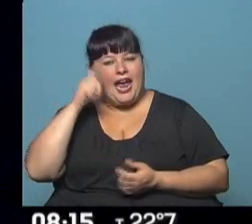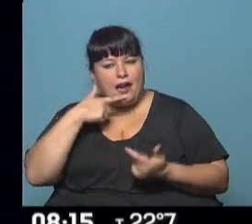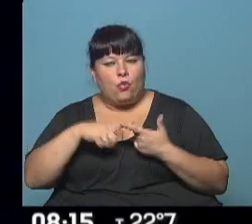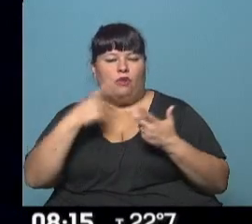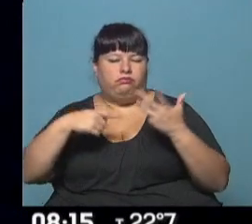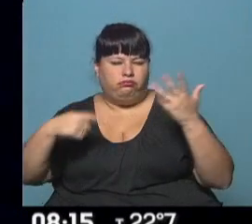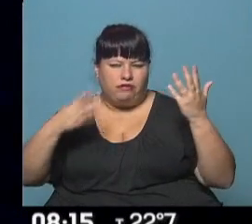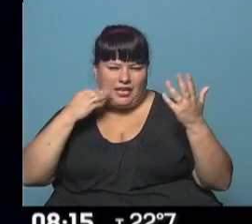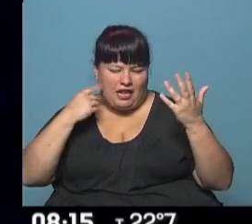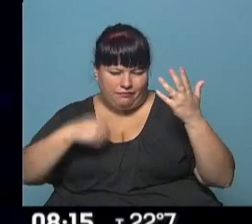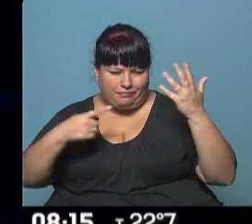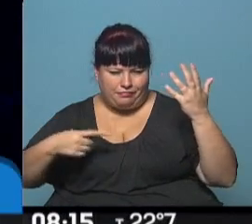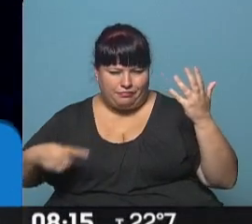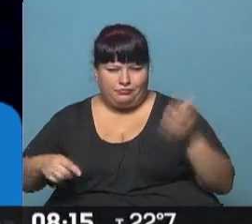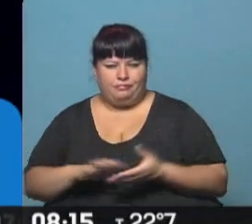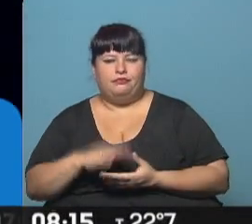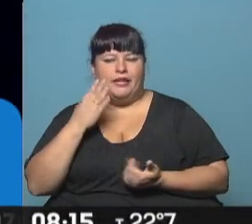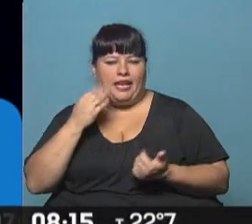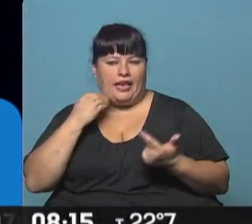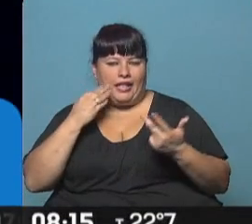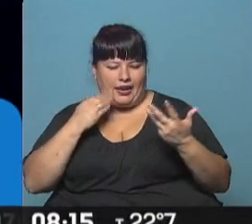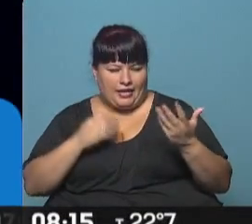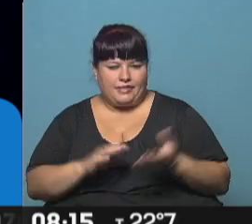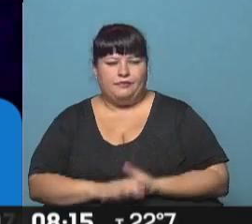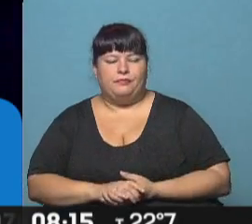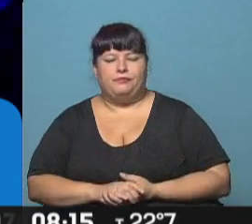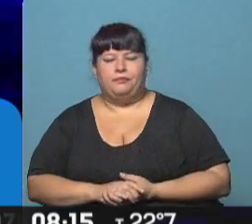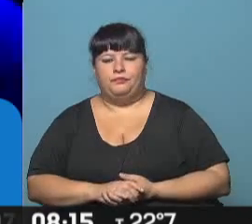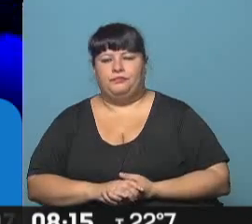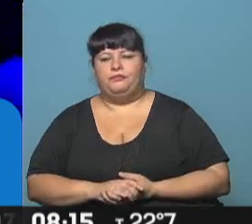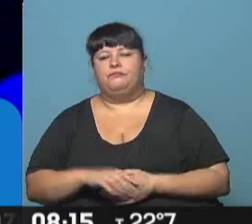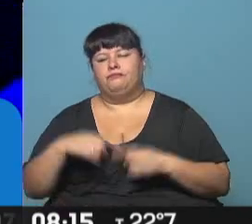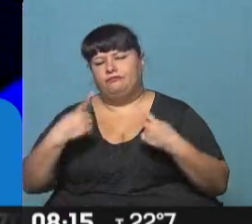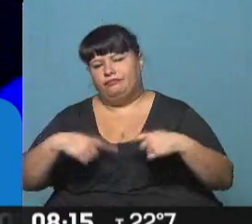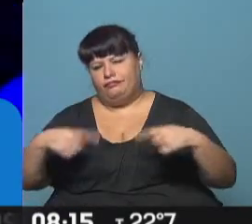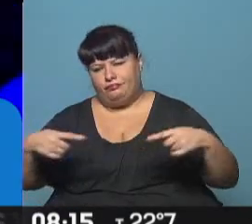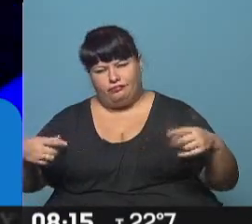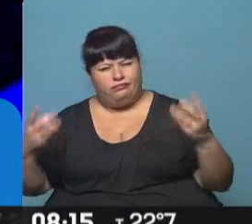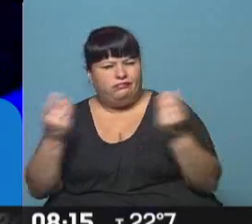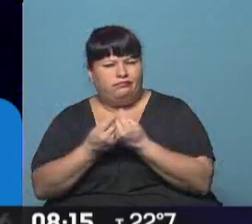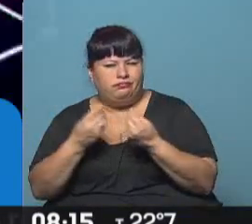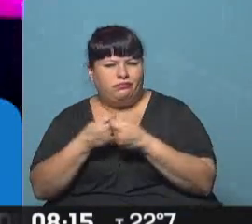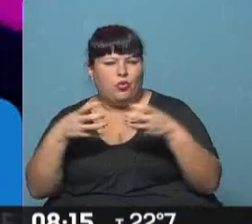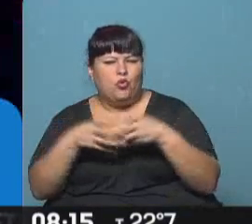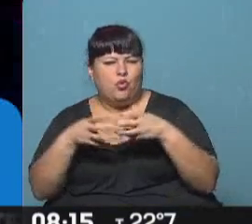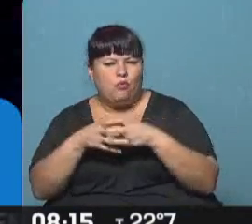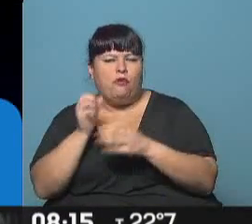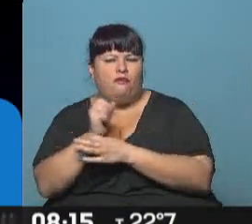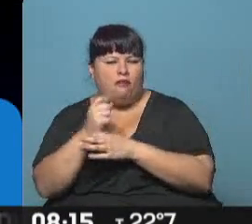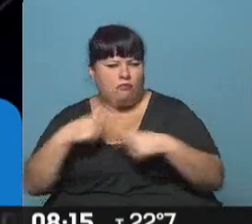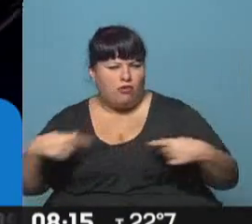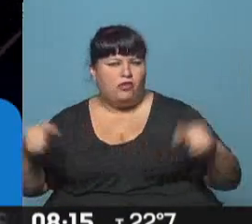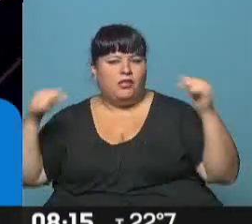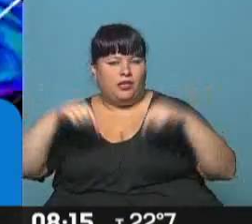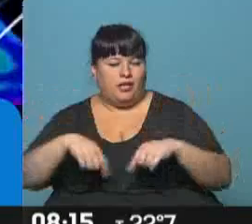Parquet Courts, Major Lazer, Brazilian Girls, Stone Giant, y siguen las firmas. Muchísimas bandas y artistas